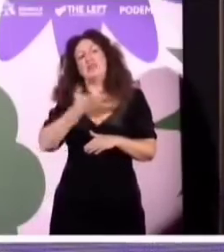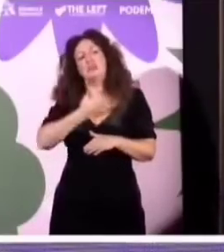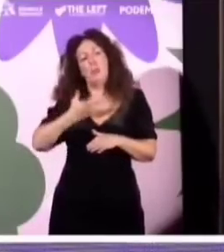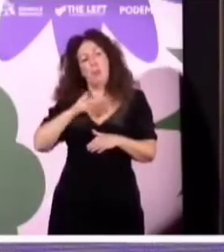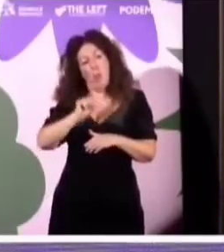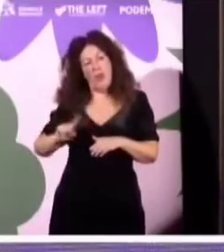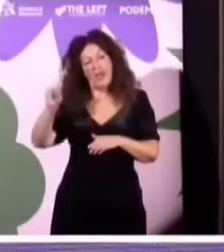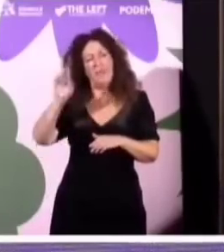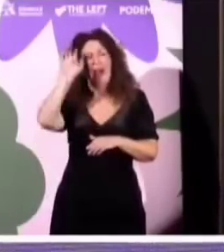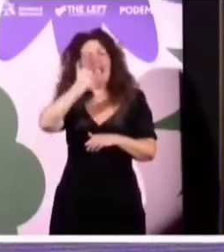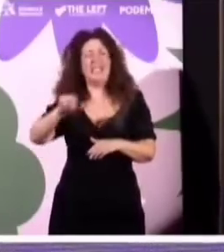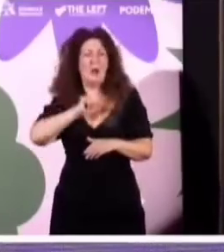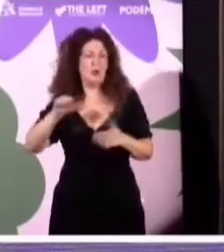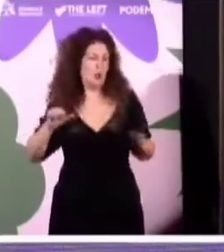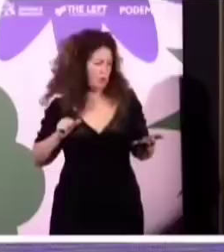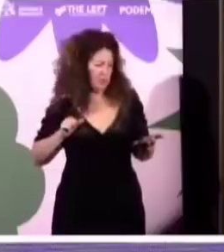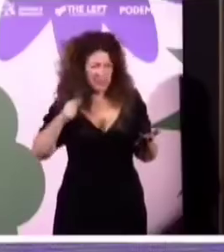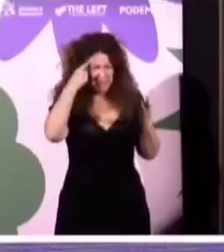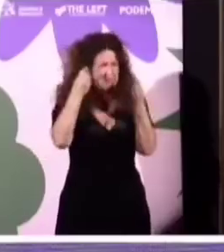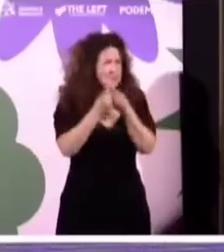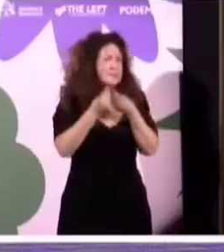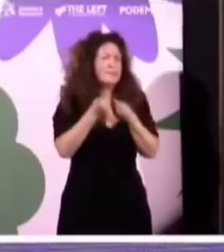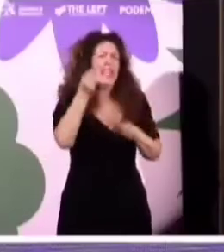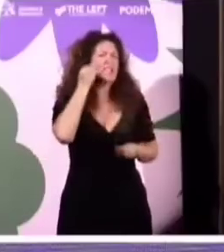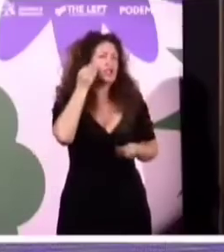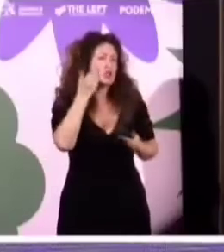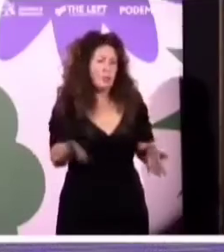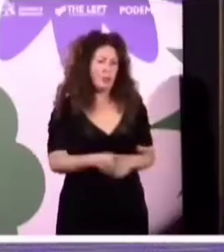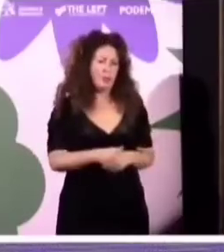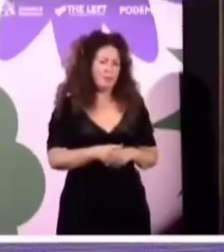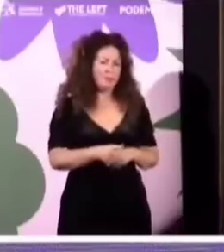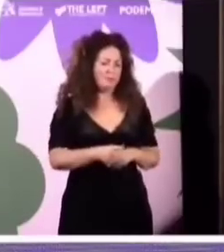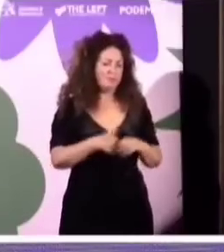y autonómicas? ¡Hay que ser estúpido!